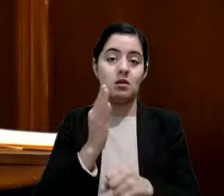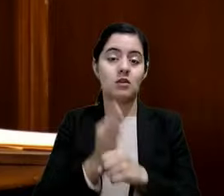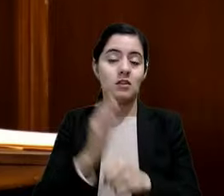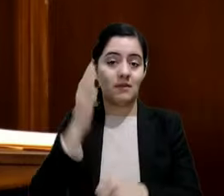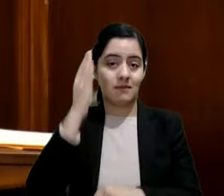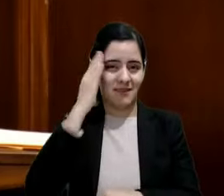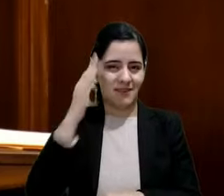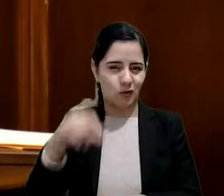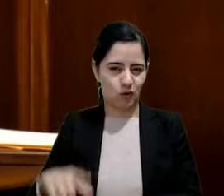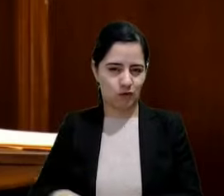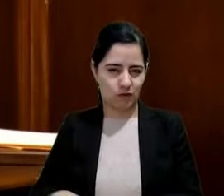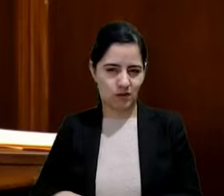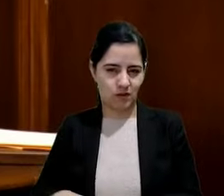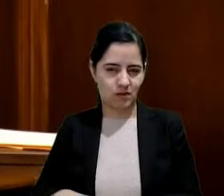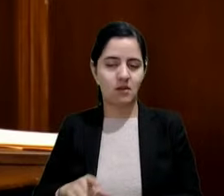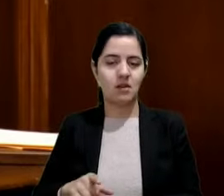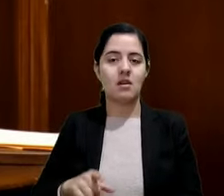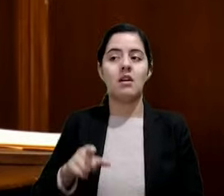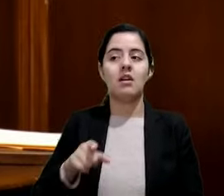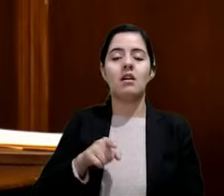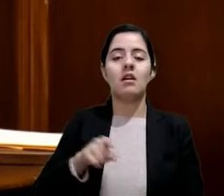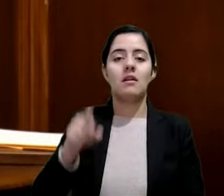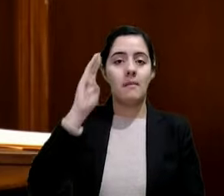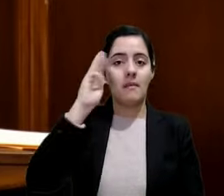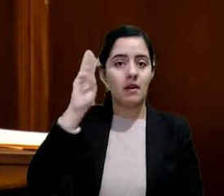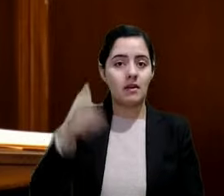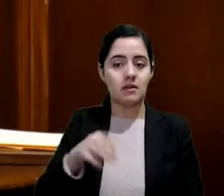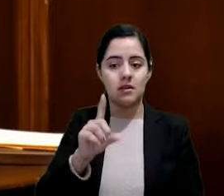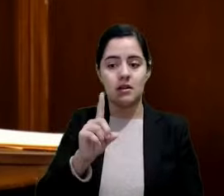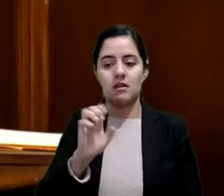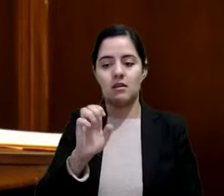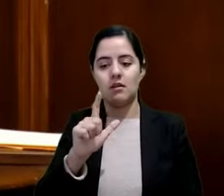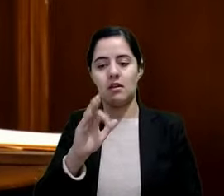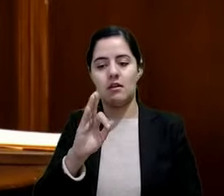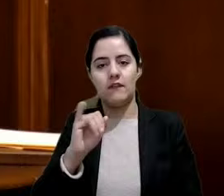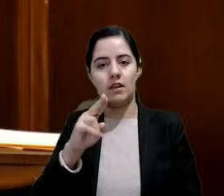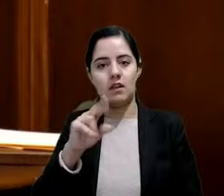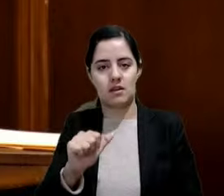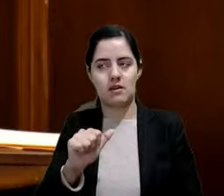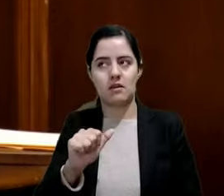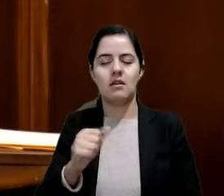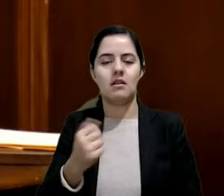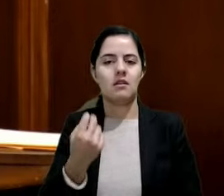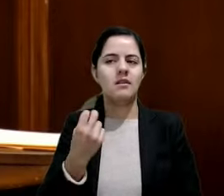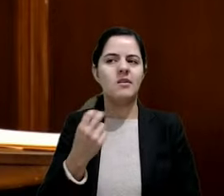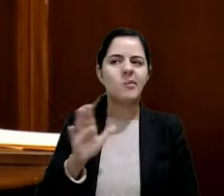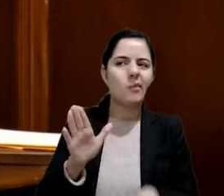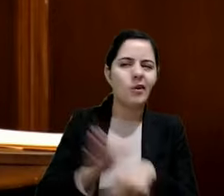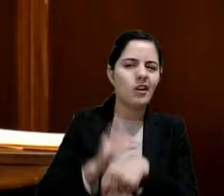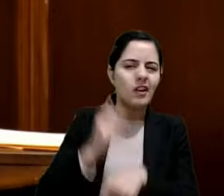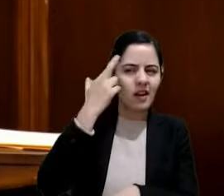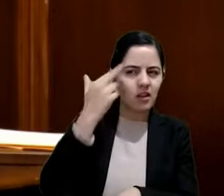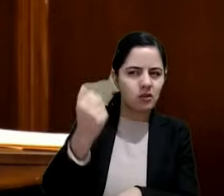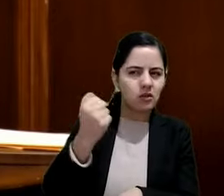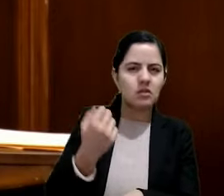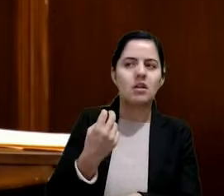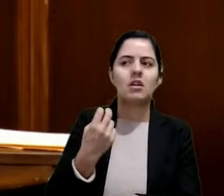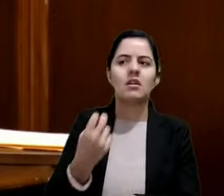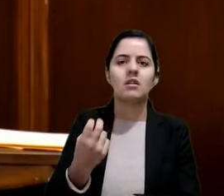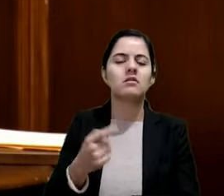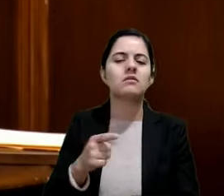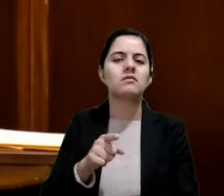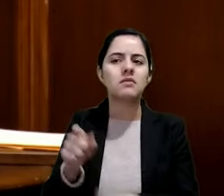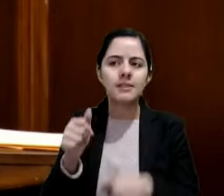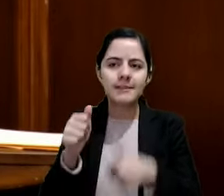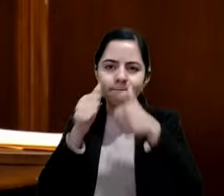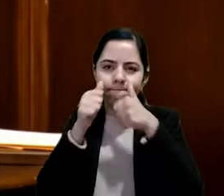Gómez Álvarez ha puesto como punto medular la atención a las causas como una de las herramientas que tenemos para alejar a las y